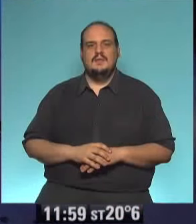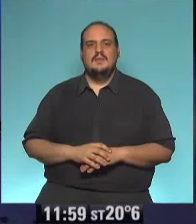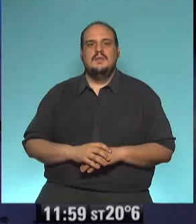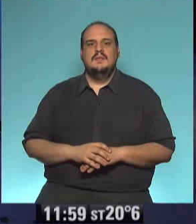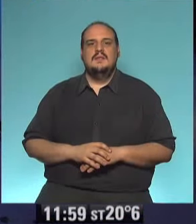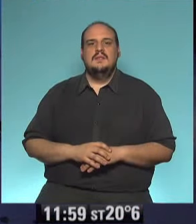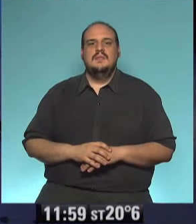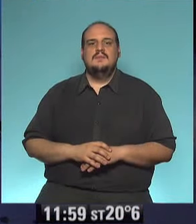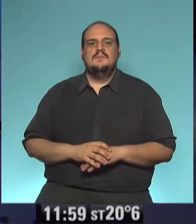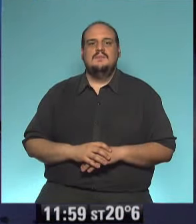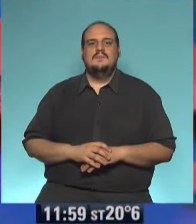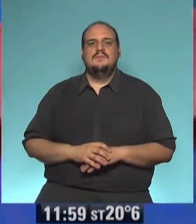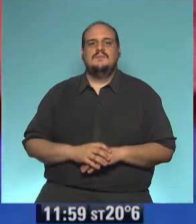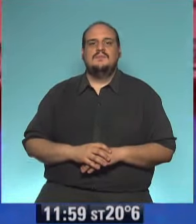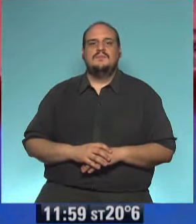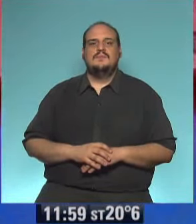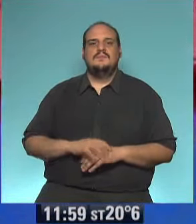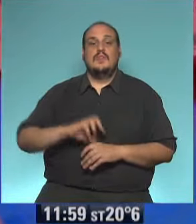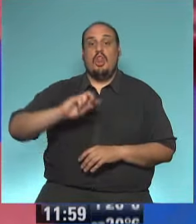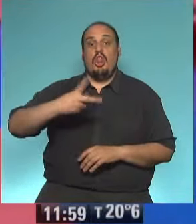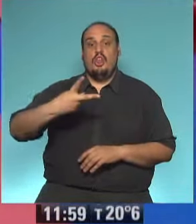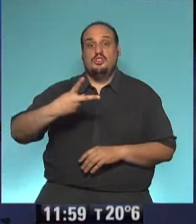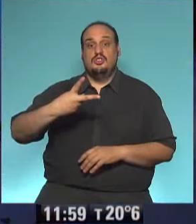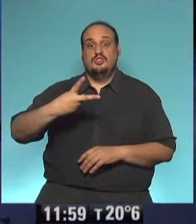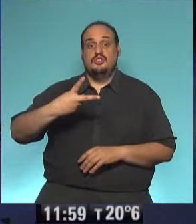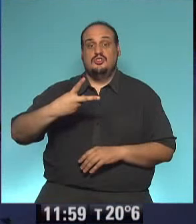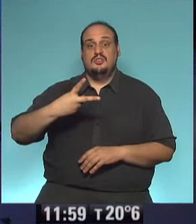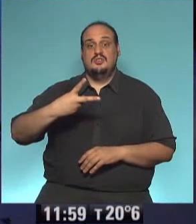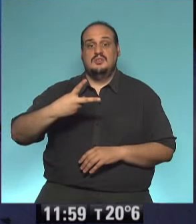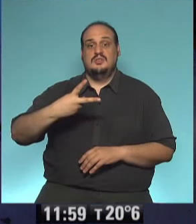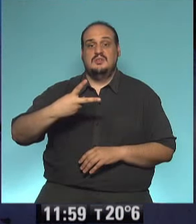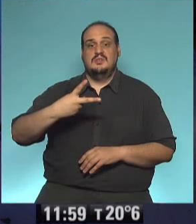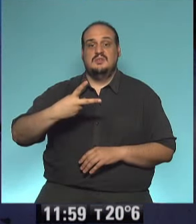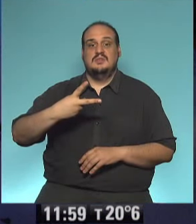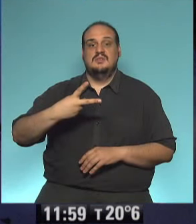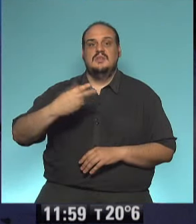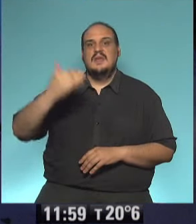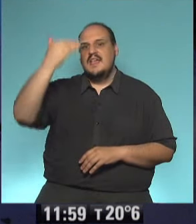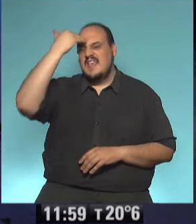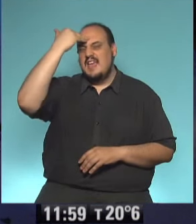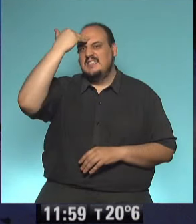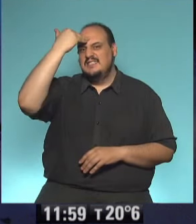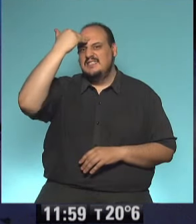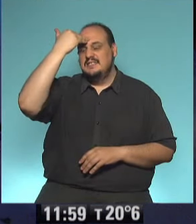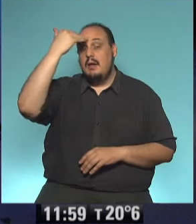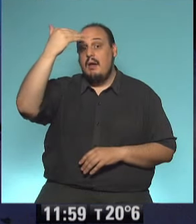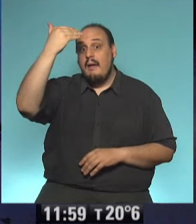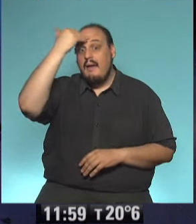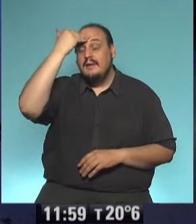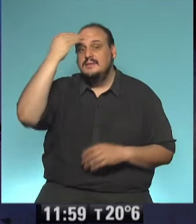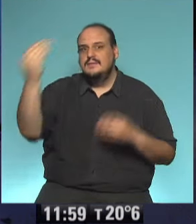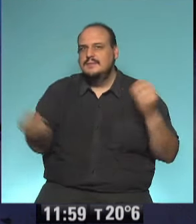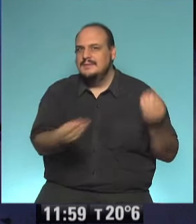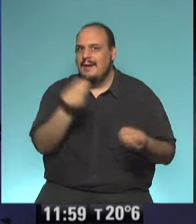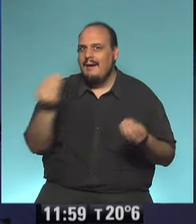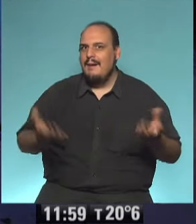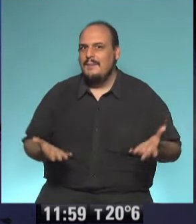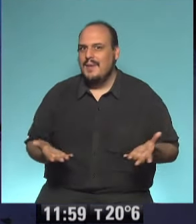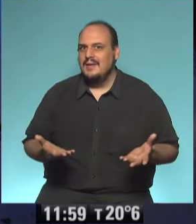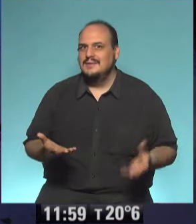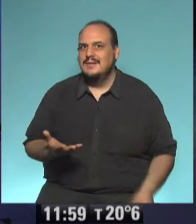vamos con Corrientes. ¡Uno, dos! Y tengo. Al 15. Uno, dos, a 15. A ver, ¿qué pasa? ¿Qué pasa en el